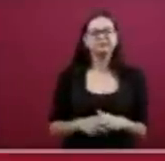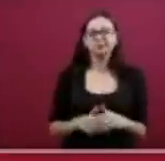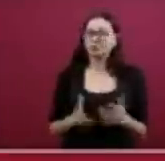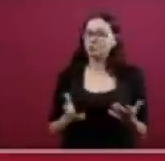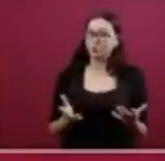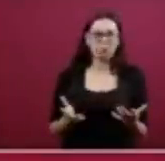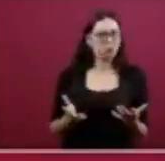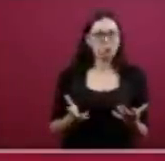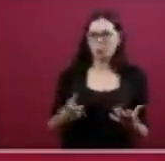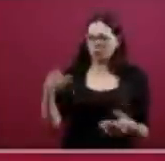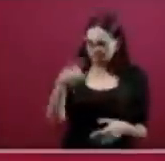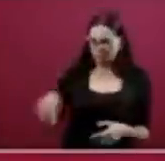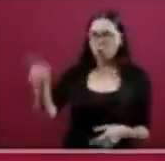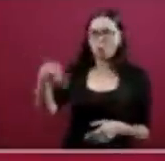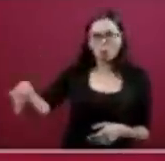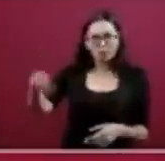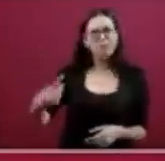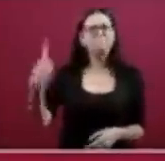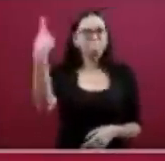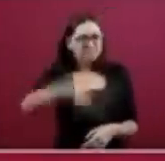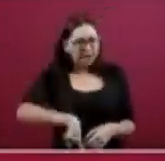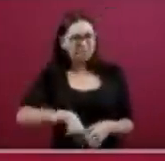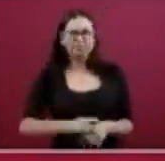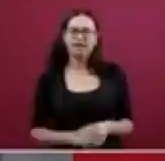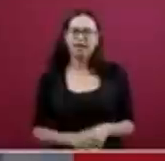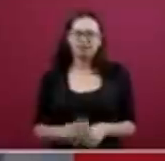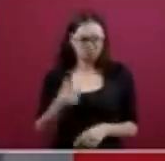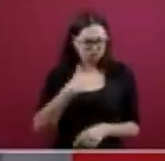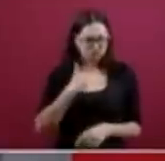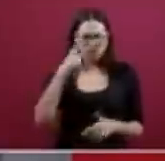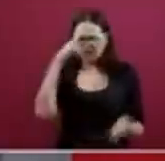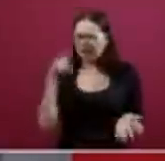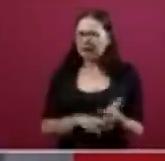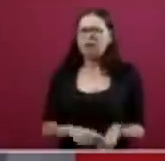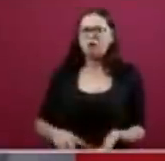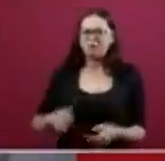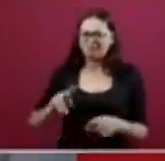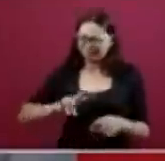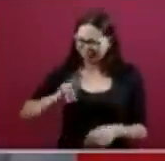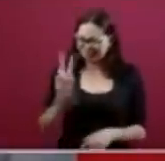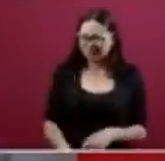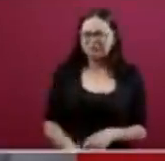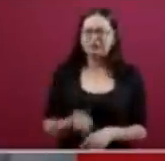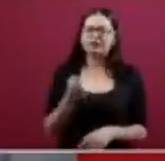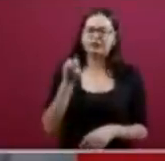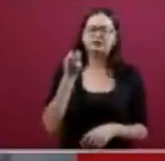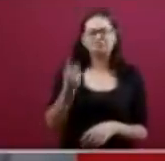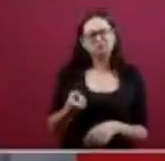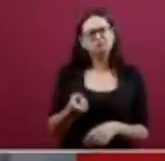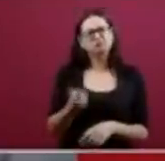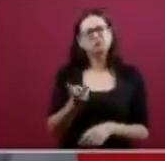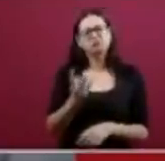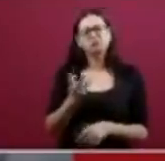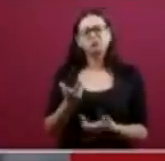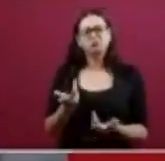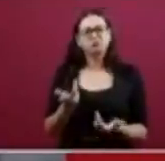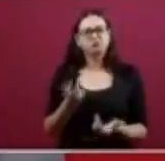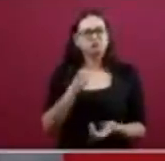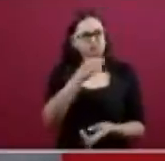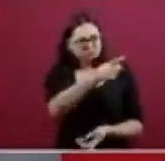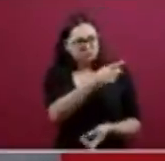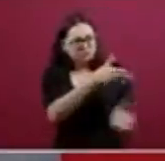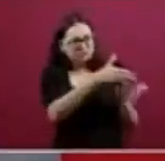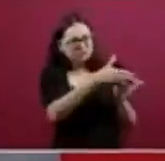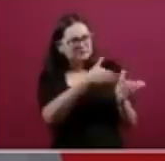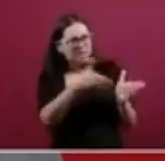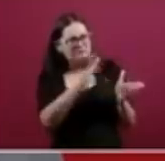manda y creo que este es un buen principio democrático, lo de la revocación